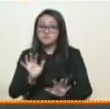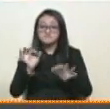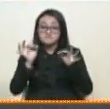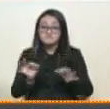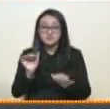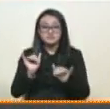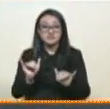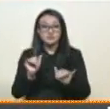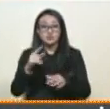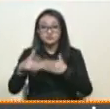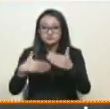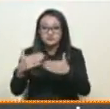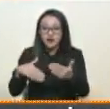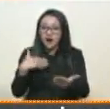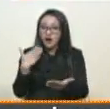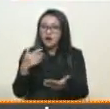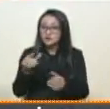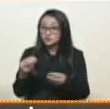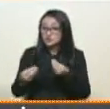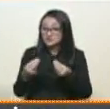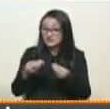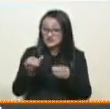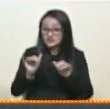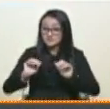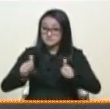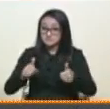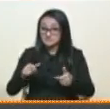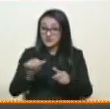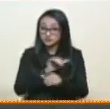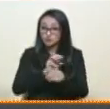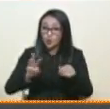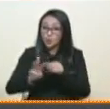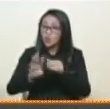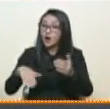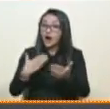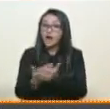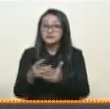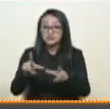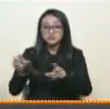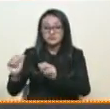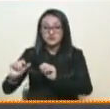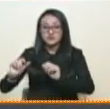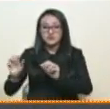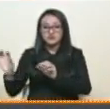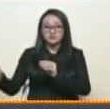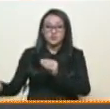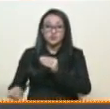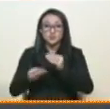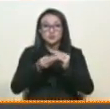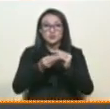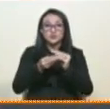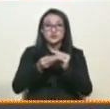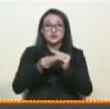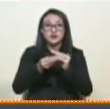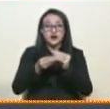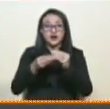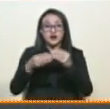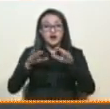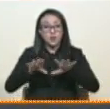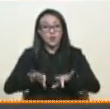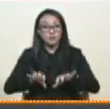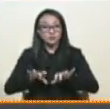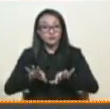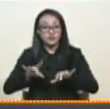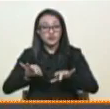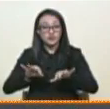lo produjiste hasta el momento, produjiste, me refiero al software, hasta el momento en que se lo instalaste a la máquina de votación. Porque cada máquina